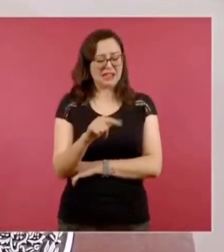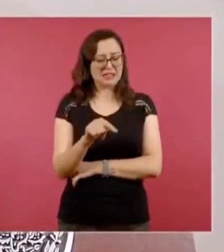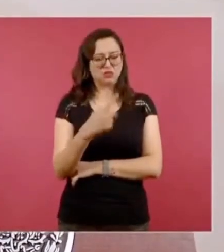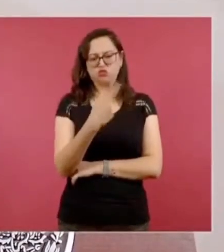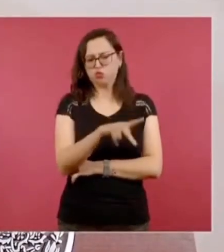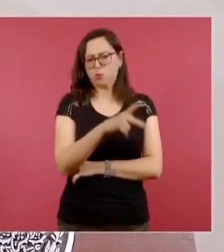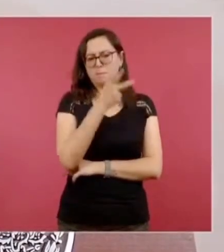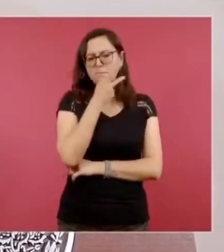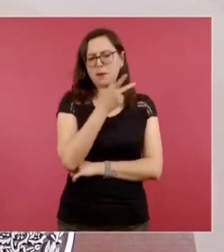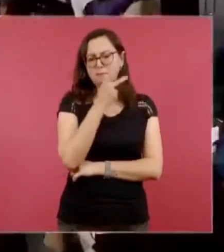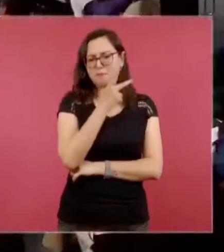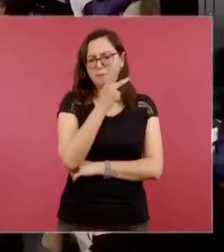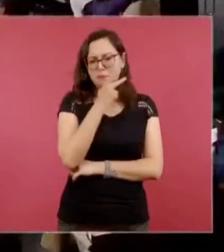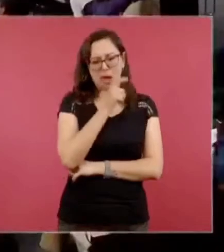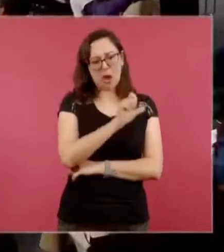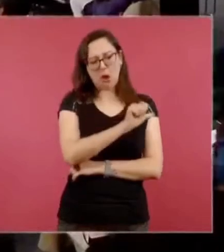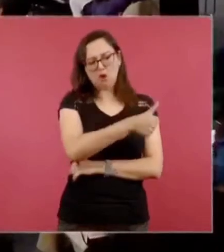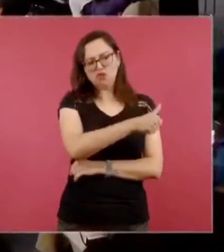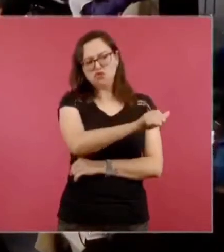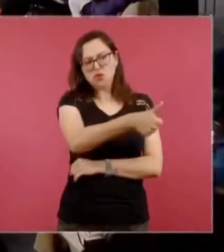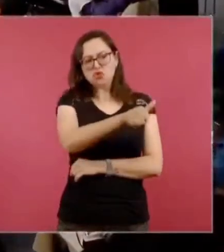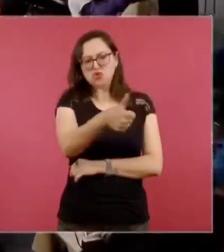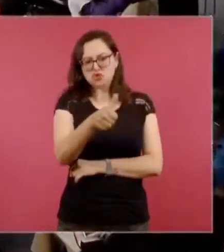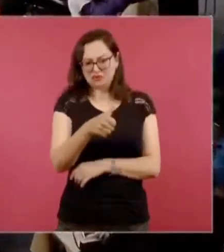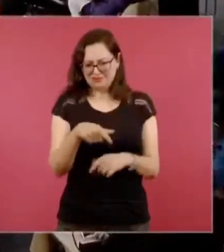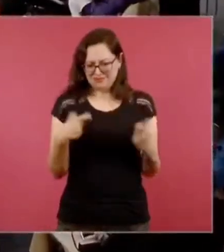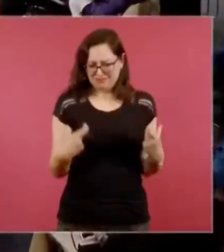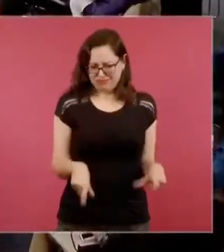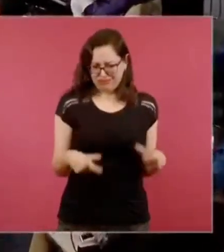y otros que aquí están,